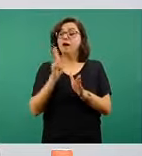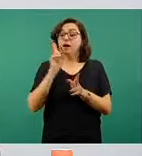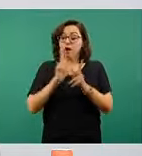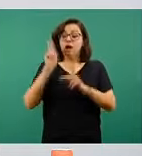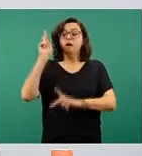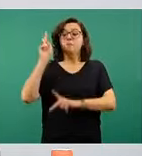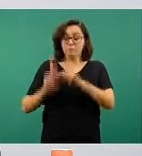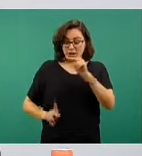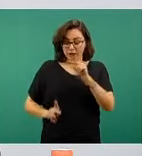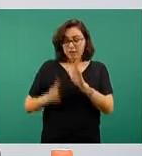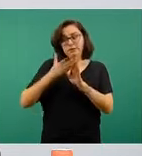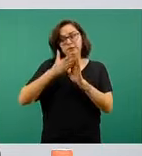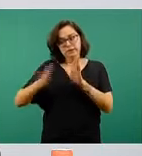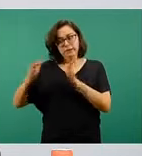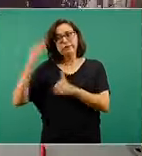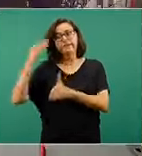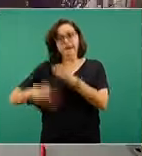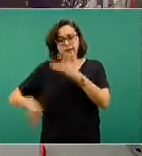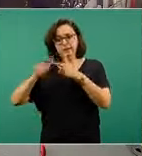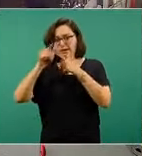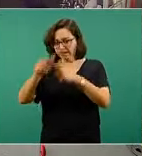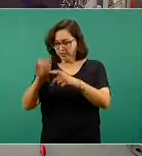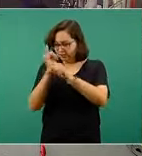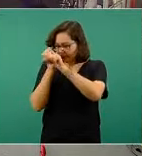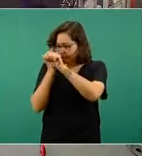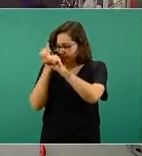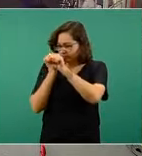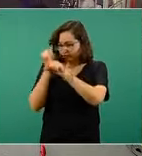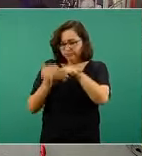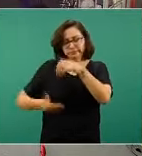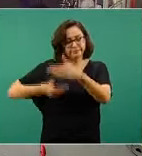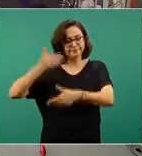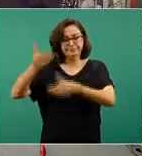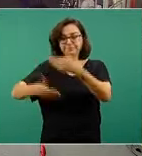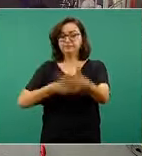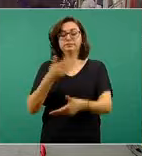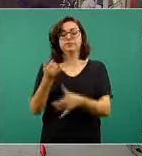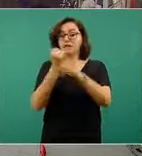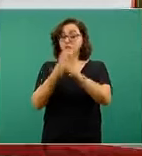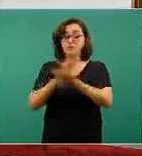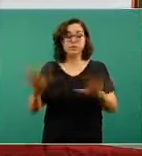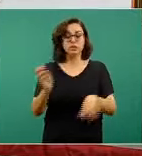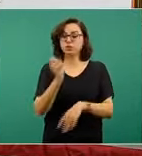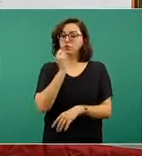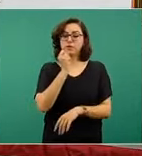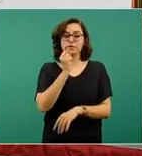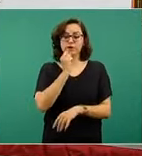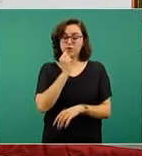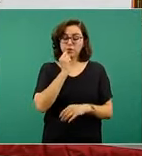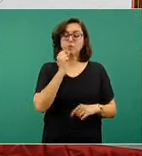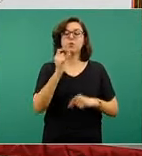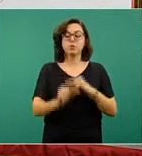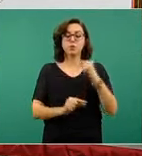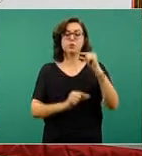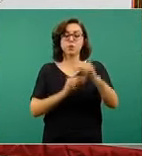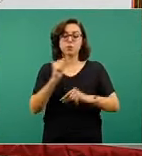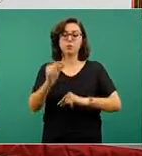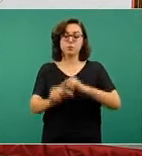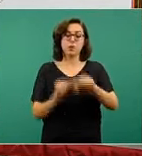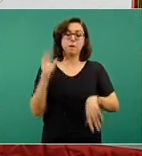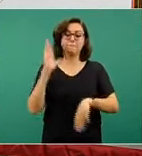precisamente también parte de poder evidenciar y dar a conocer. Entonces, todavía no se tiene esa información. En la medida que vaya avanzando